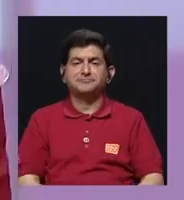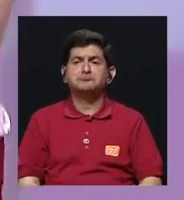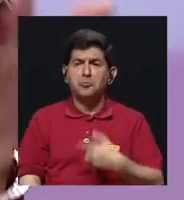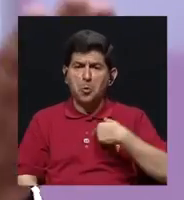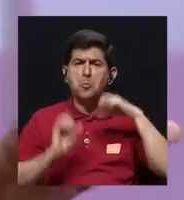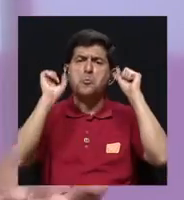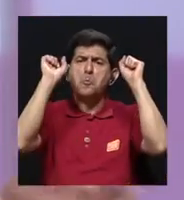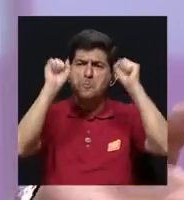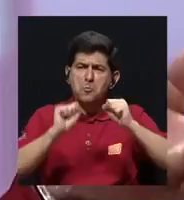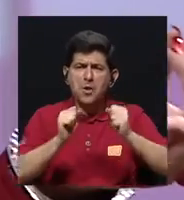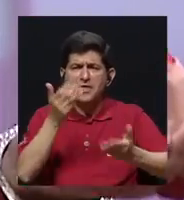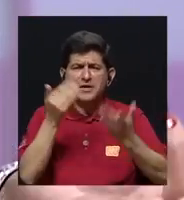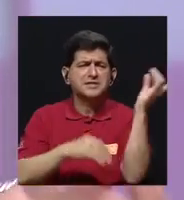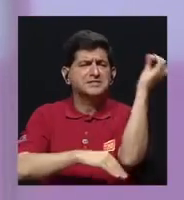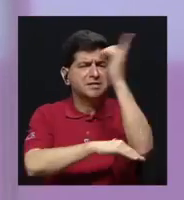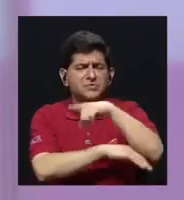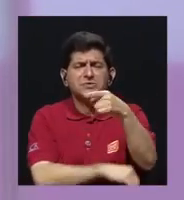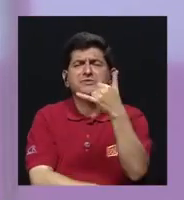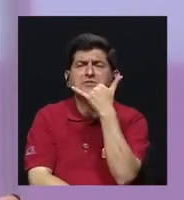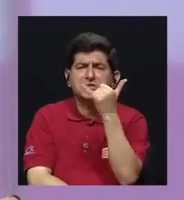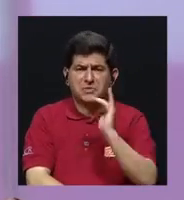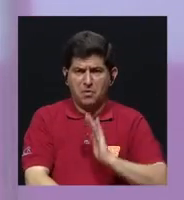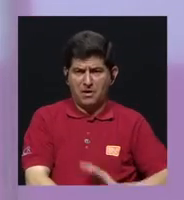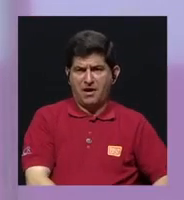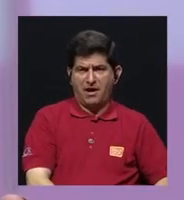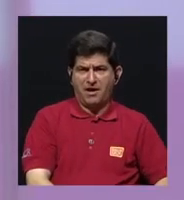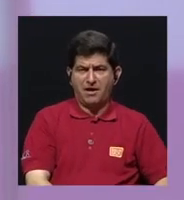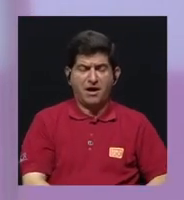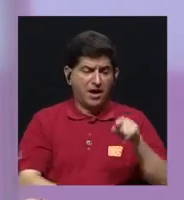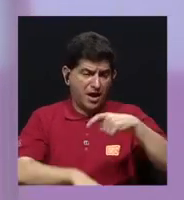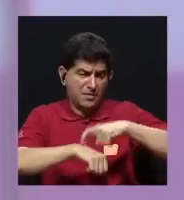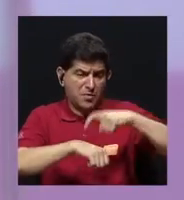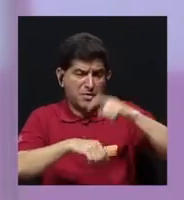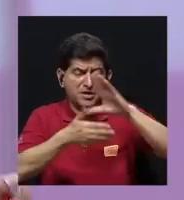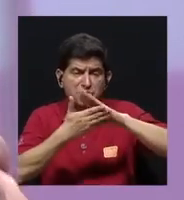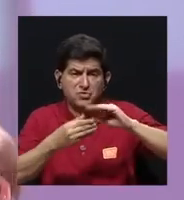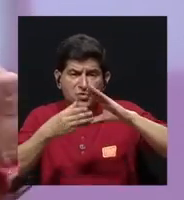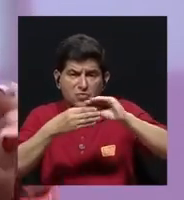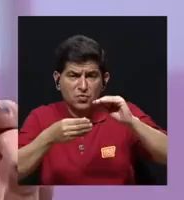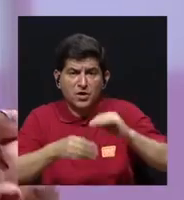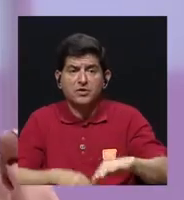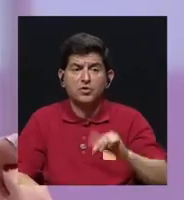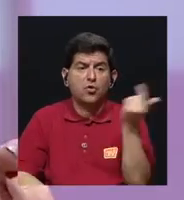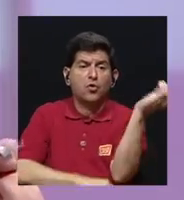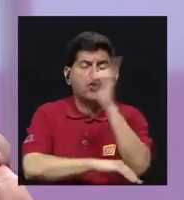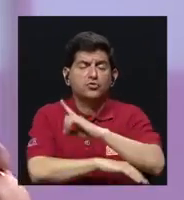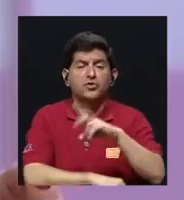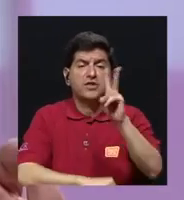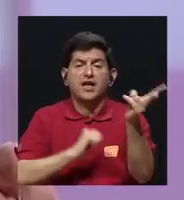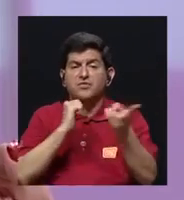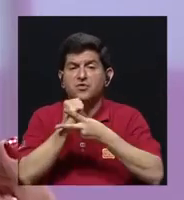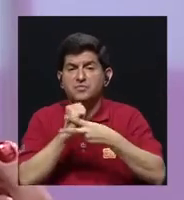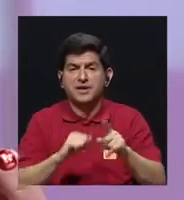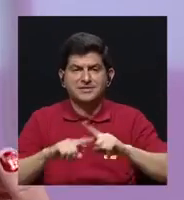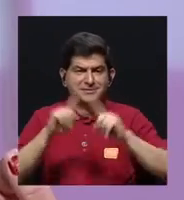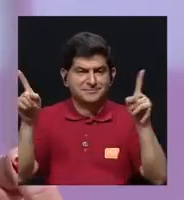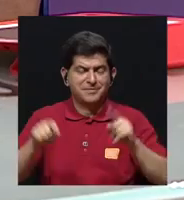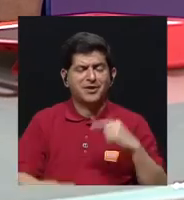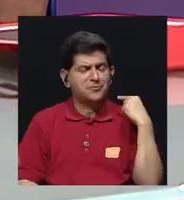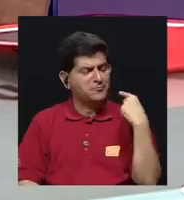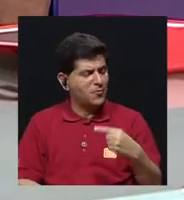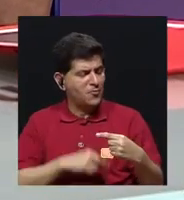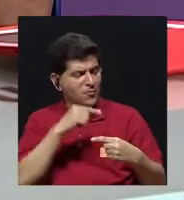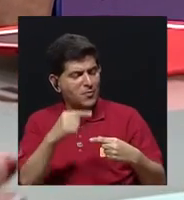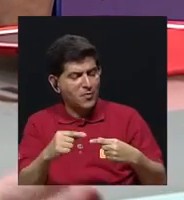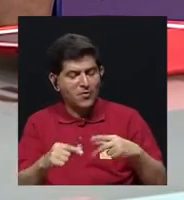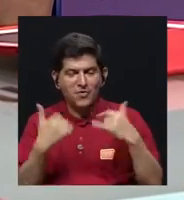De ir, tal vez un día usted se equivoca, sí. A hacer un cuento. El otro día puede equivocarse dos veces, pero ahí